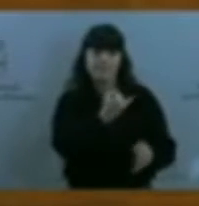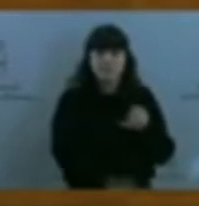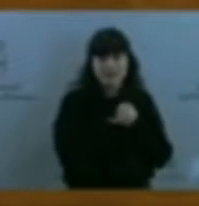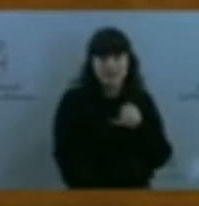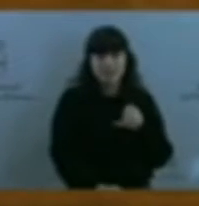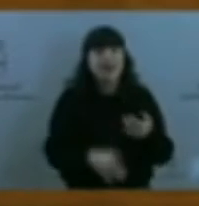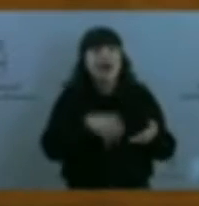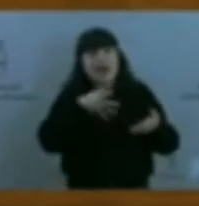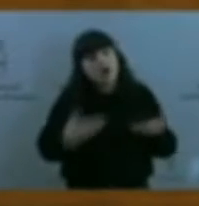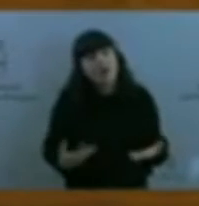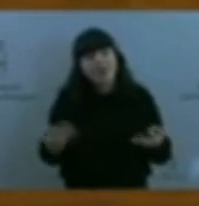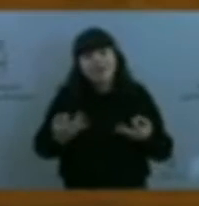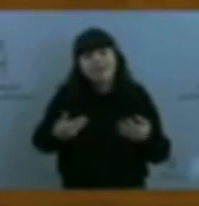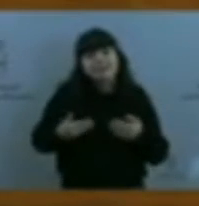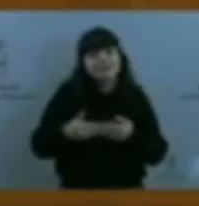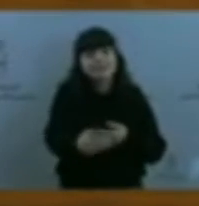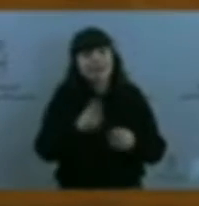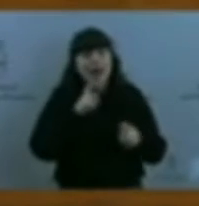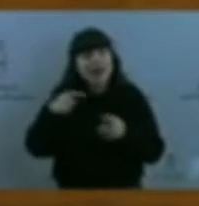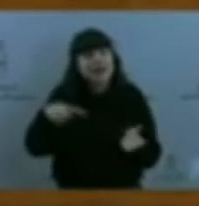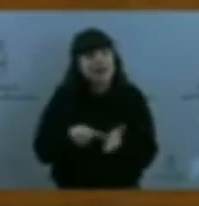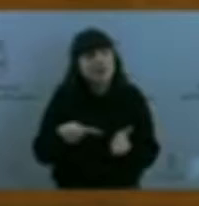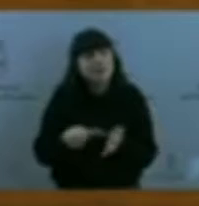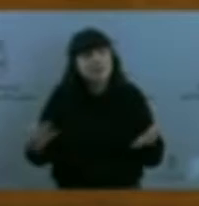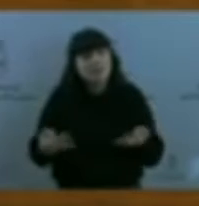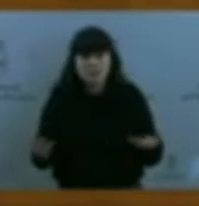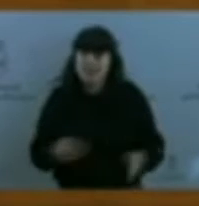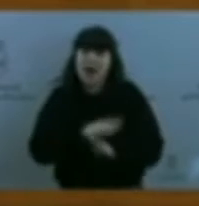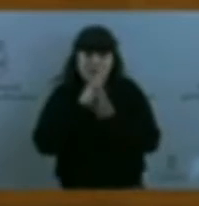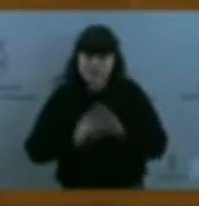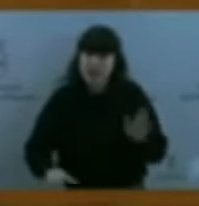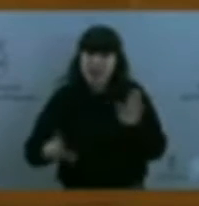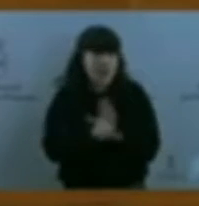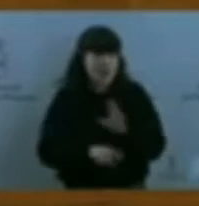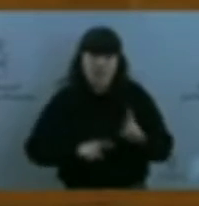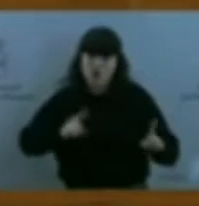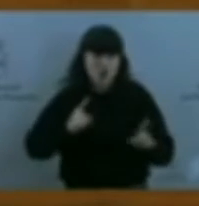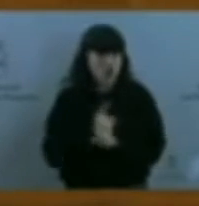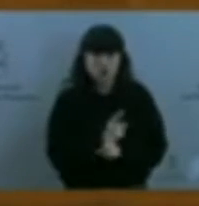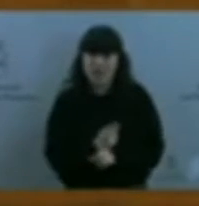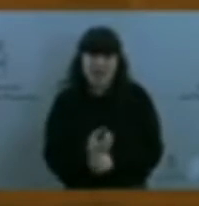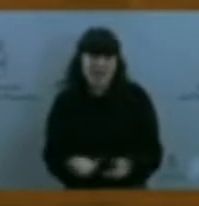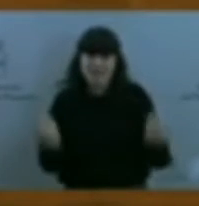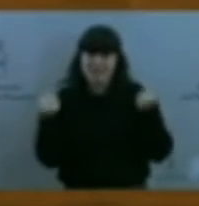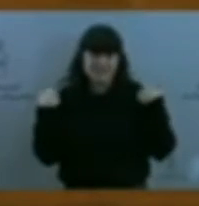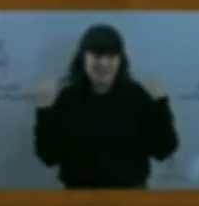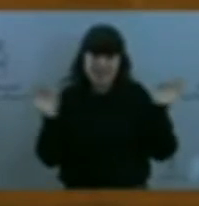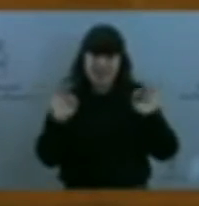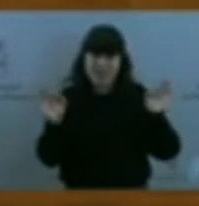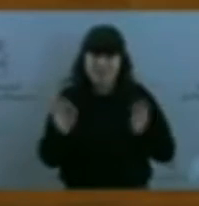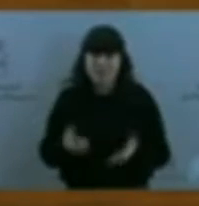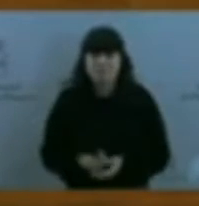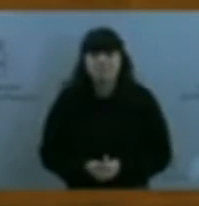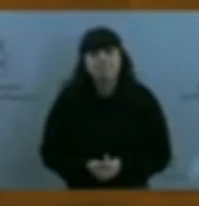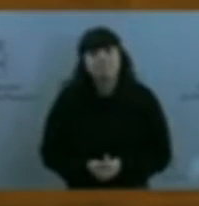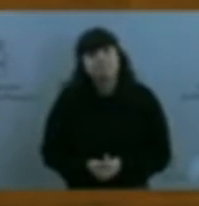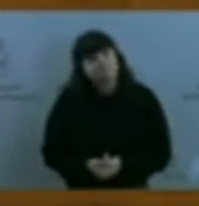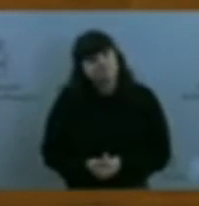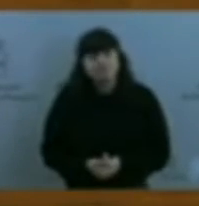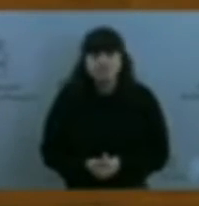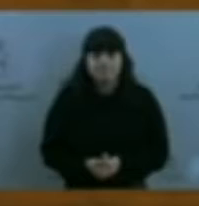pasará entonces a ser negligencia e irresponsabilidad. Como corolario, podemos afirmar que lo que